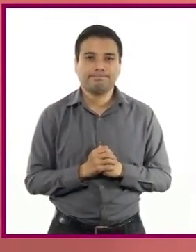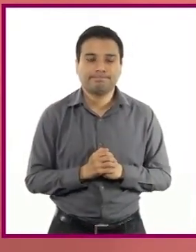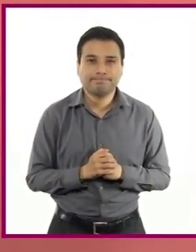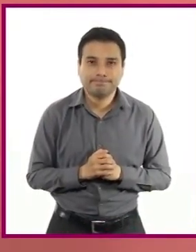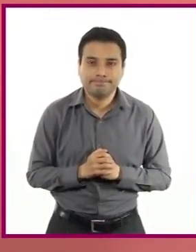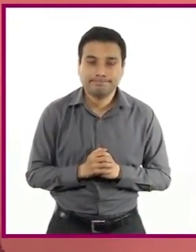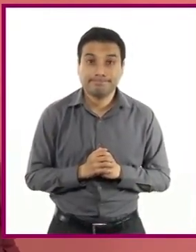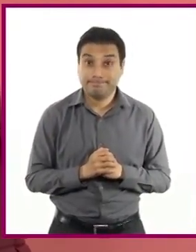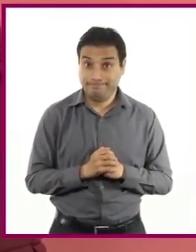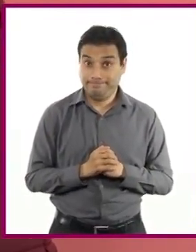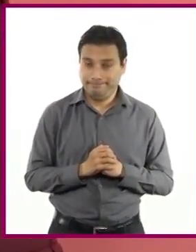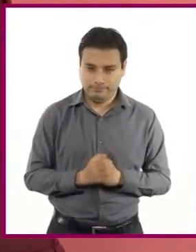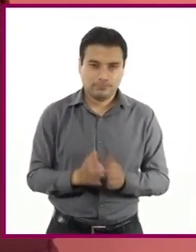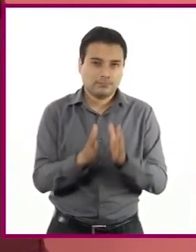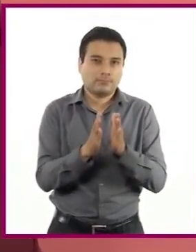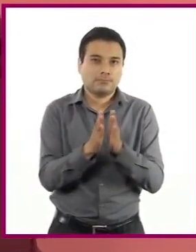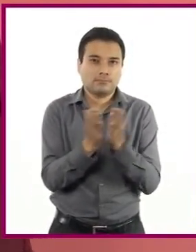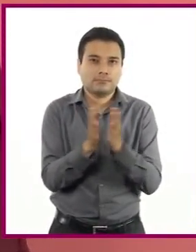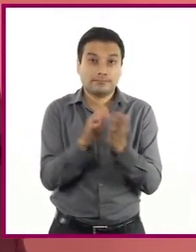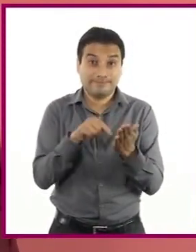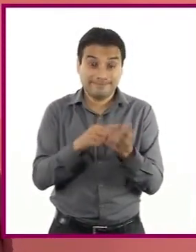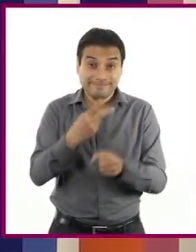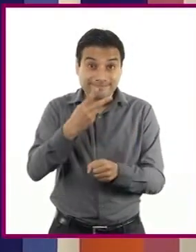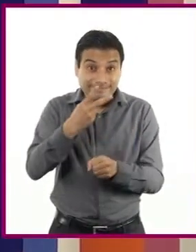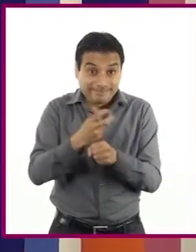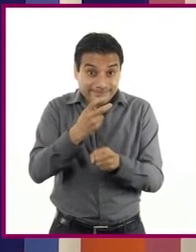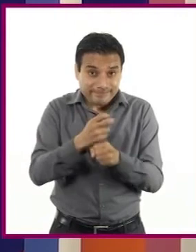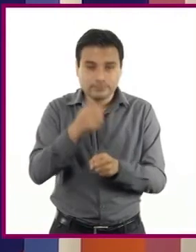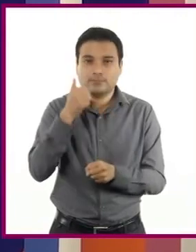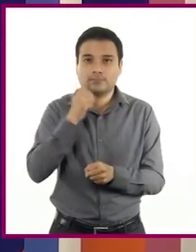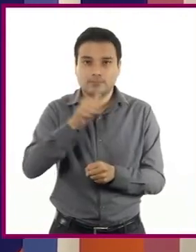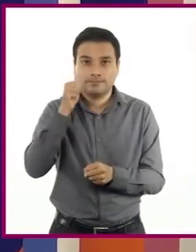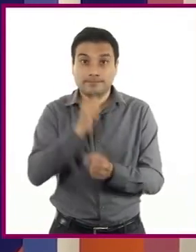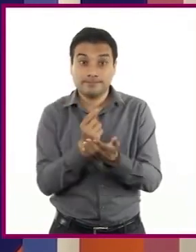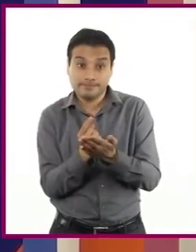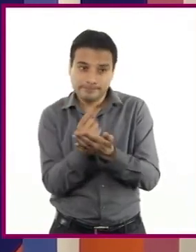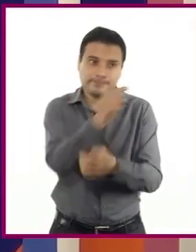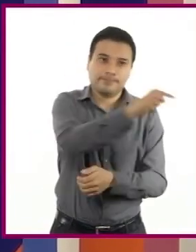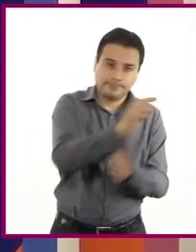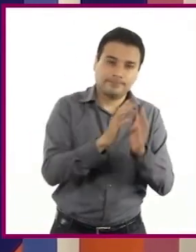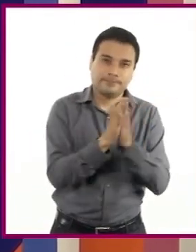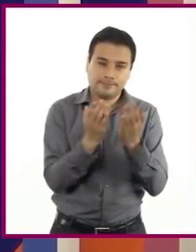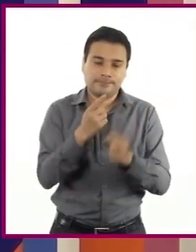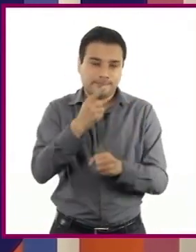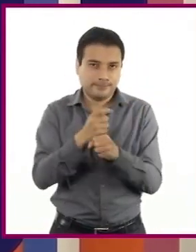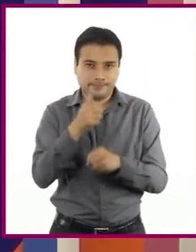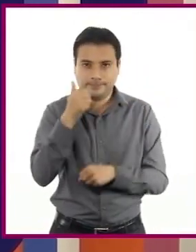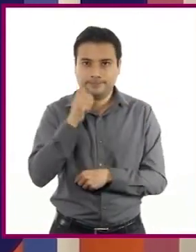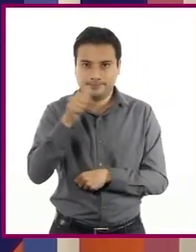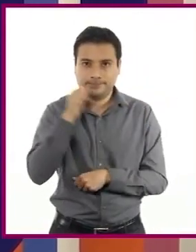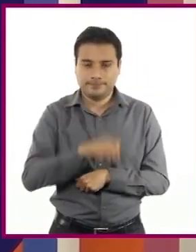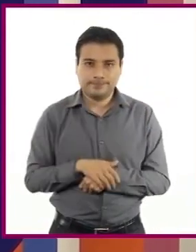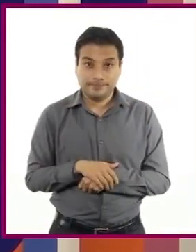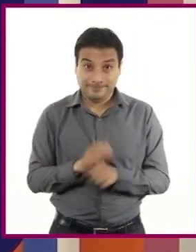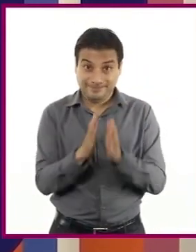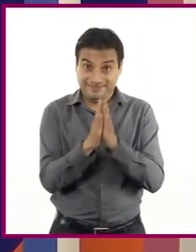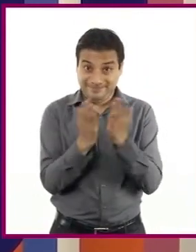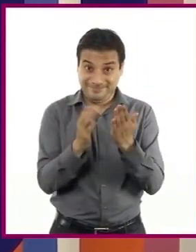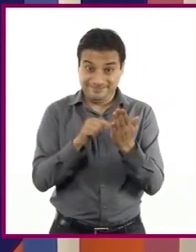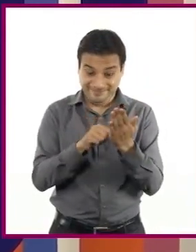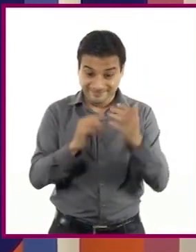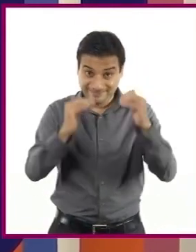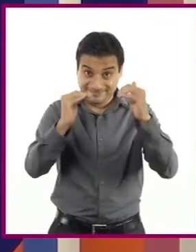fuentes secundarias, siempre citan las fuentes primarias, es decir, al final del texto